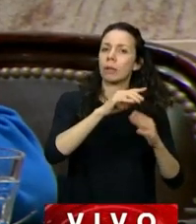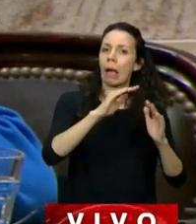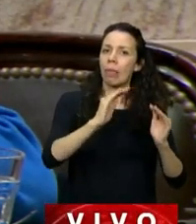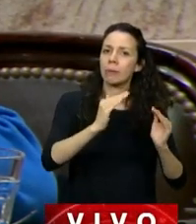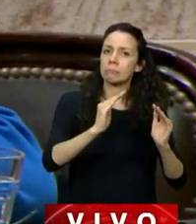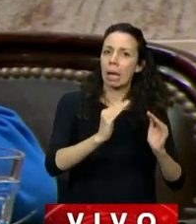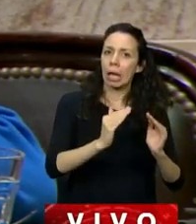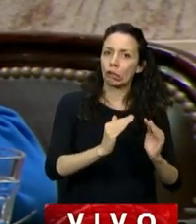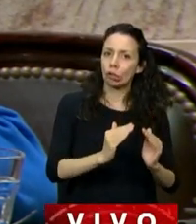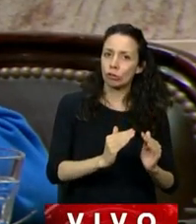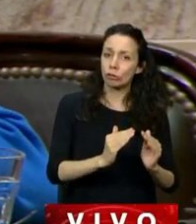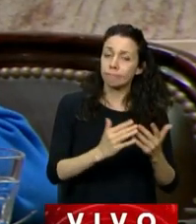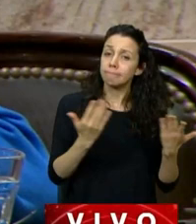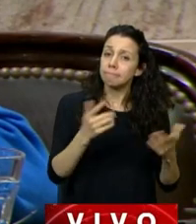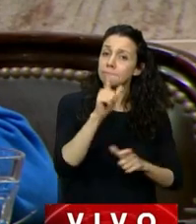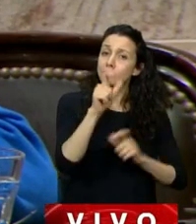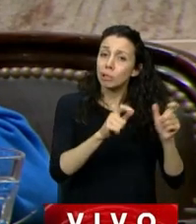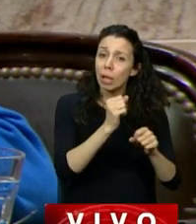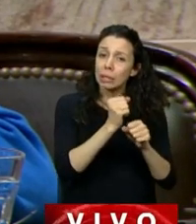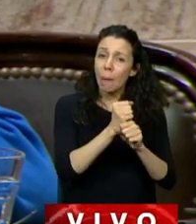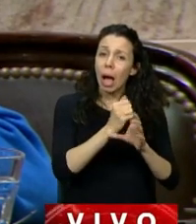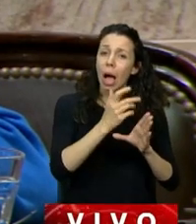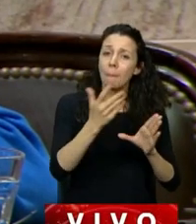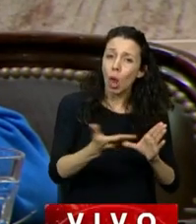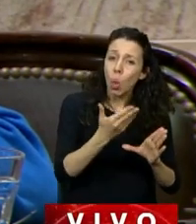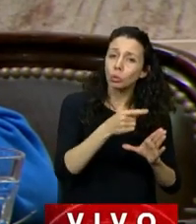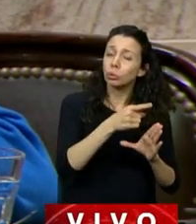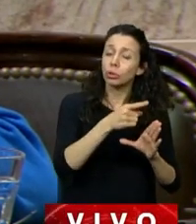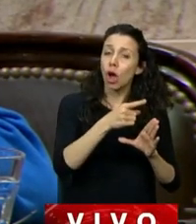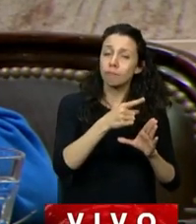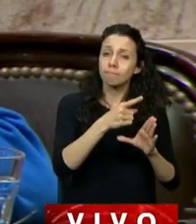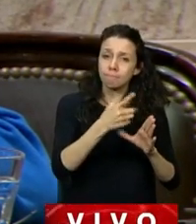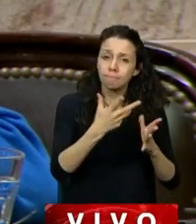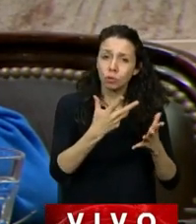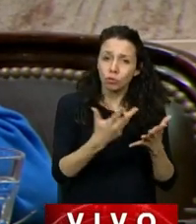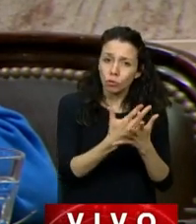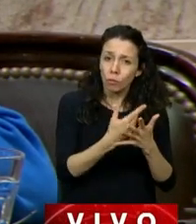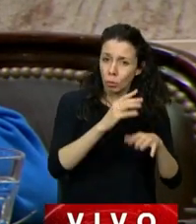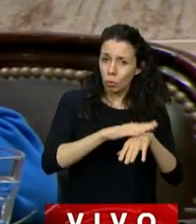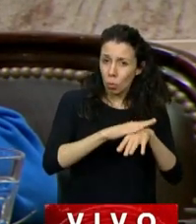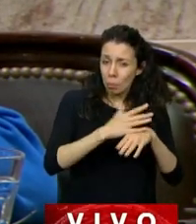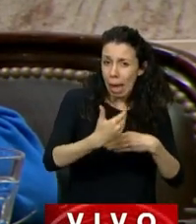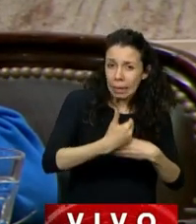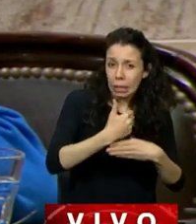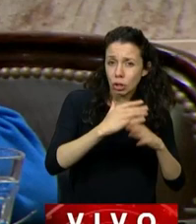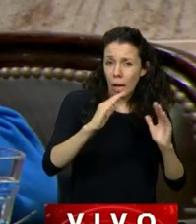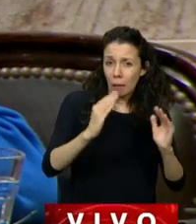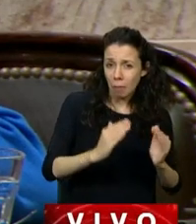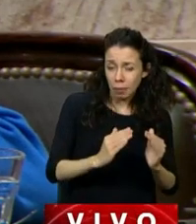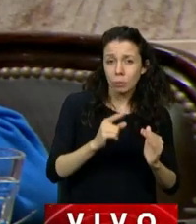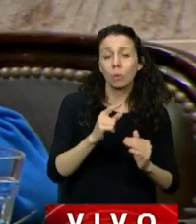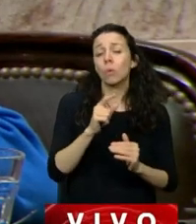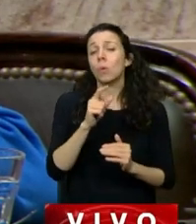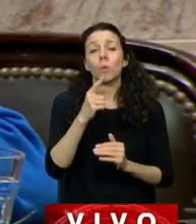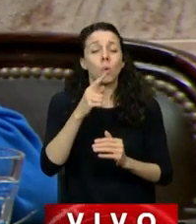directamente al bolsillo del productor un productor en misiones con mucho esfuerzo hace 2000 kilos de